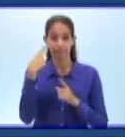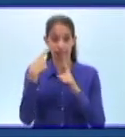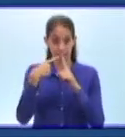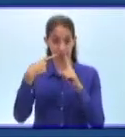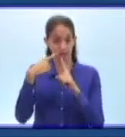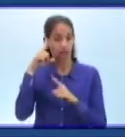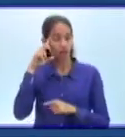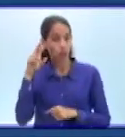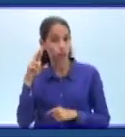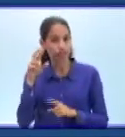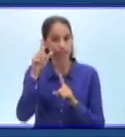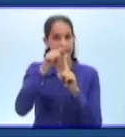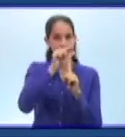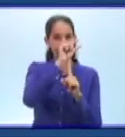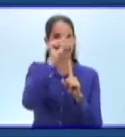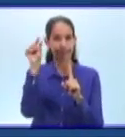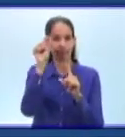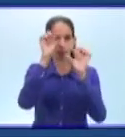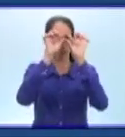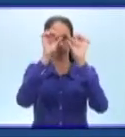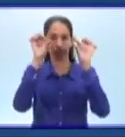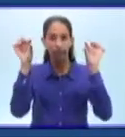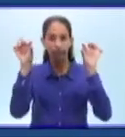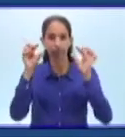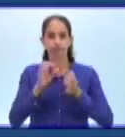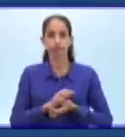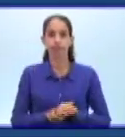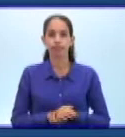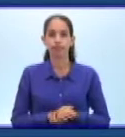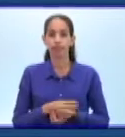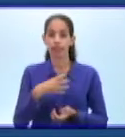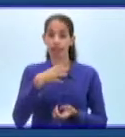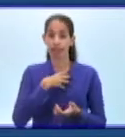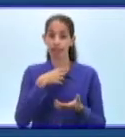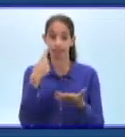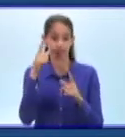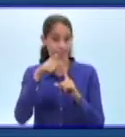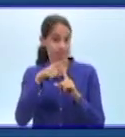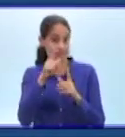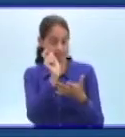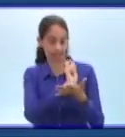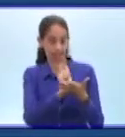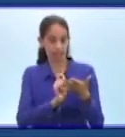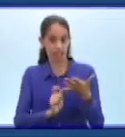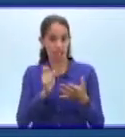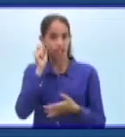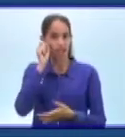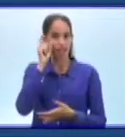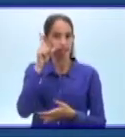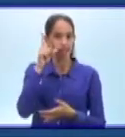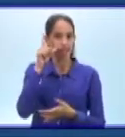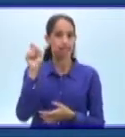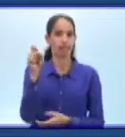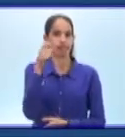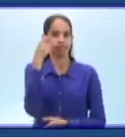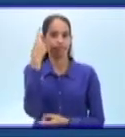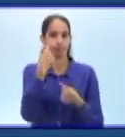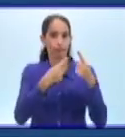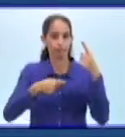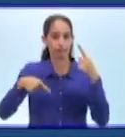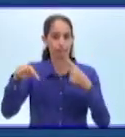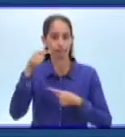idea central. Y el texto tiene ideas centrales, una idea central y